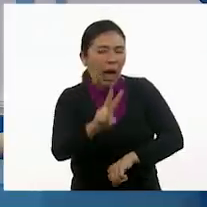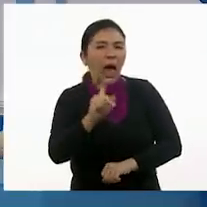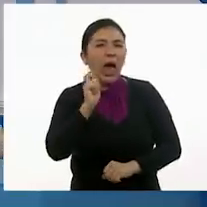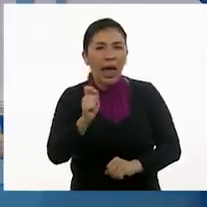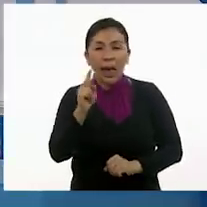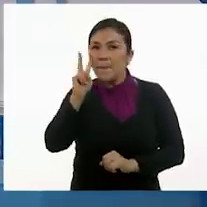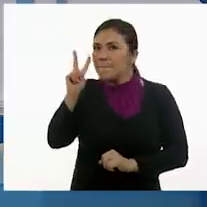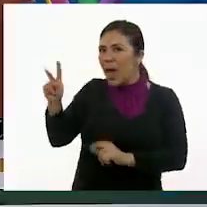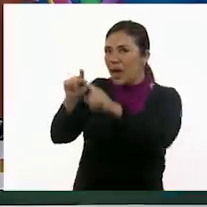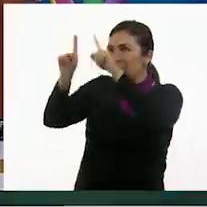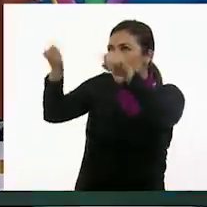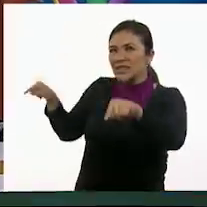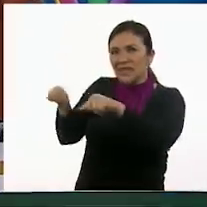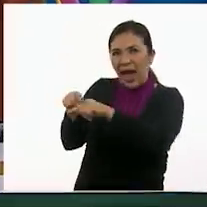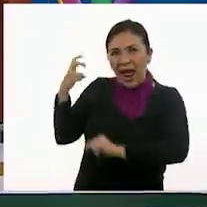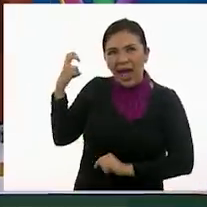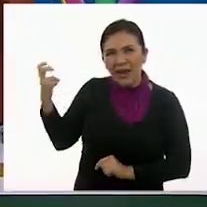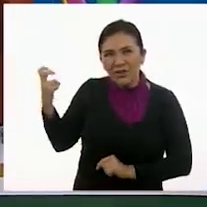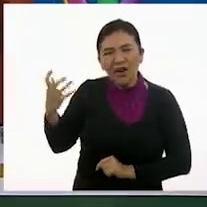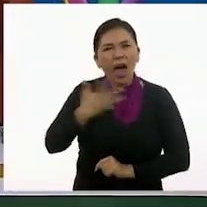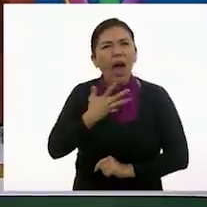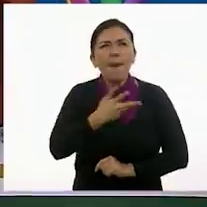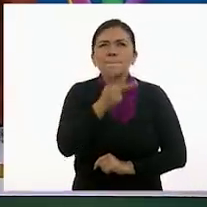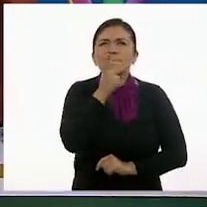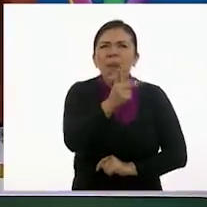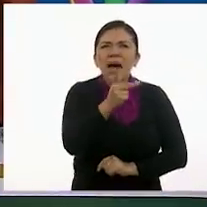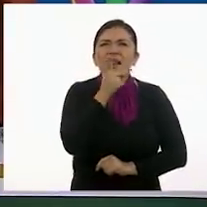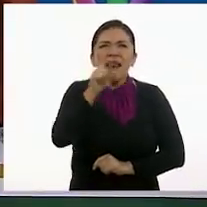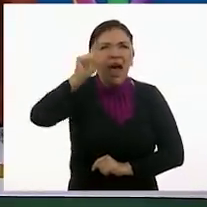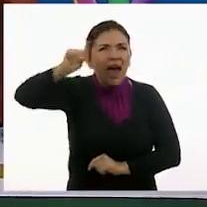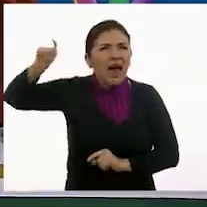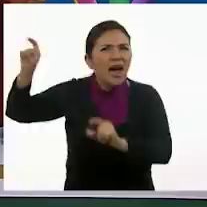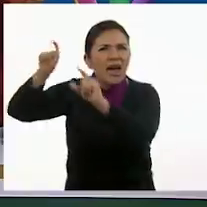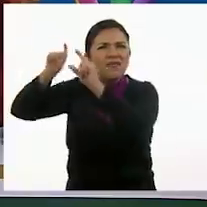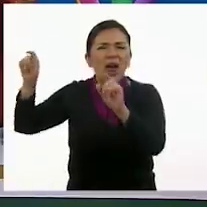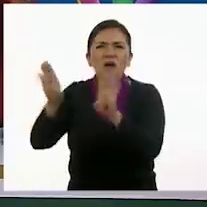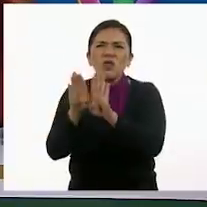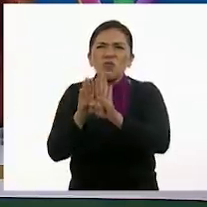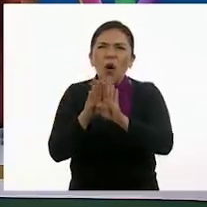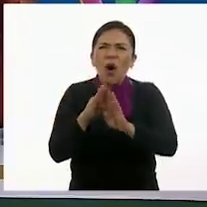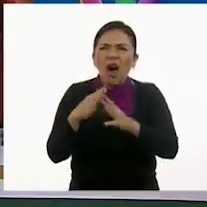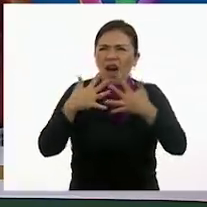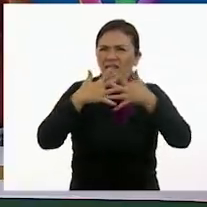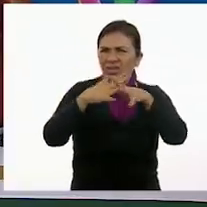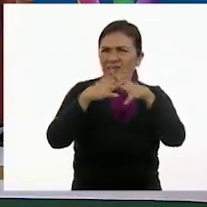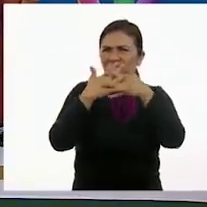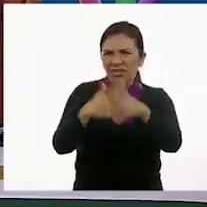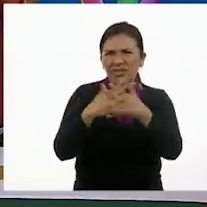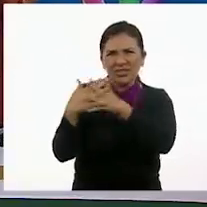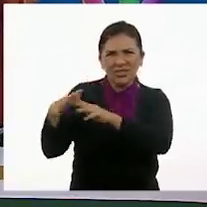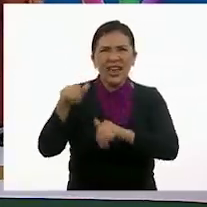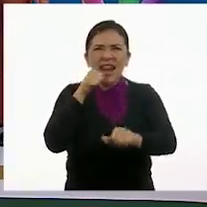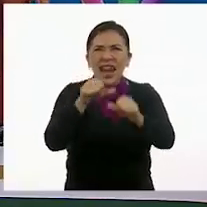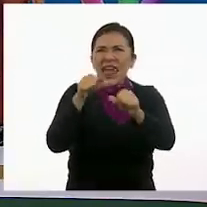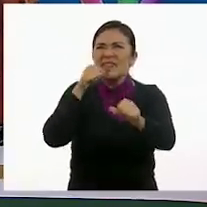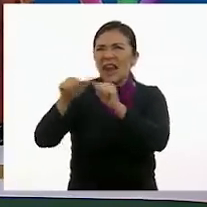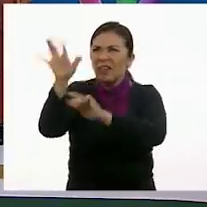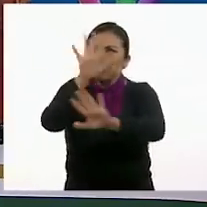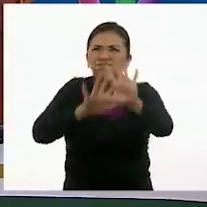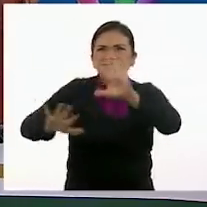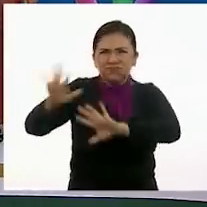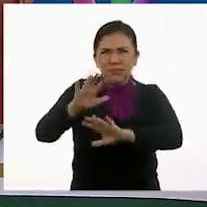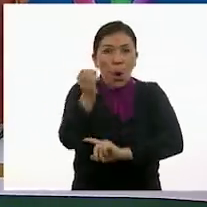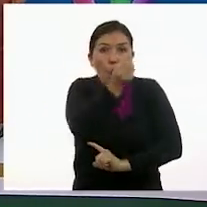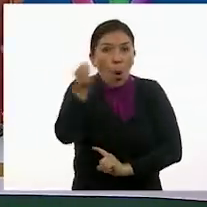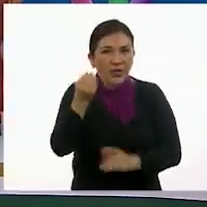el pizarrón hay unas palabras que están desacomodadas, unas letritas, están en orden.